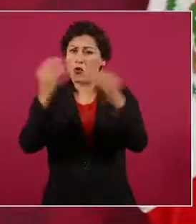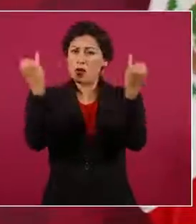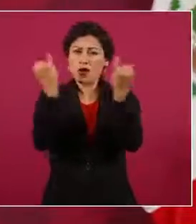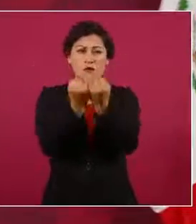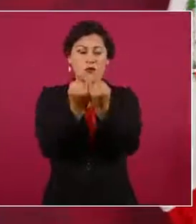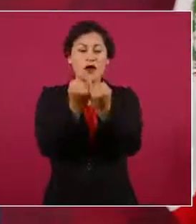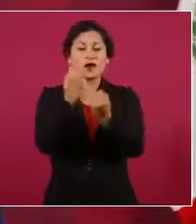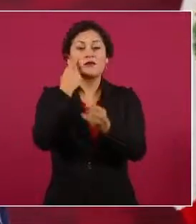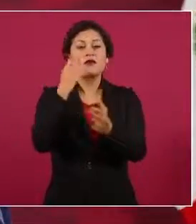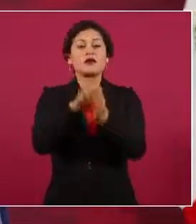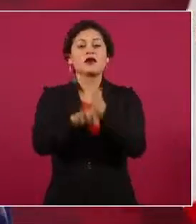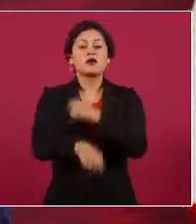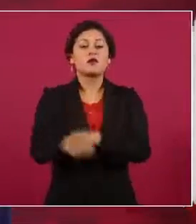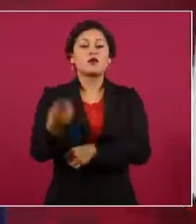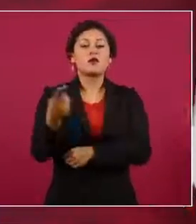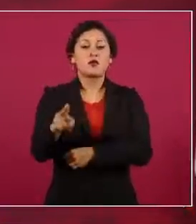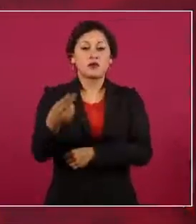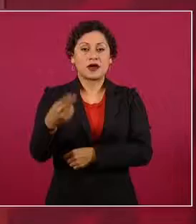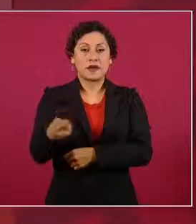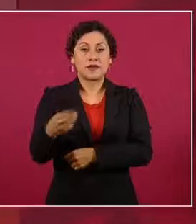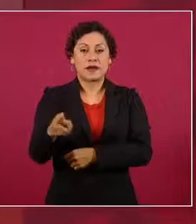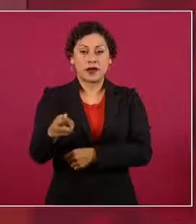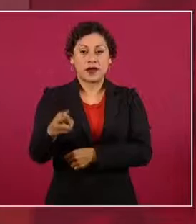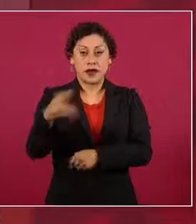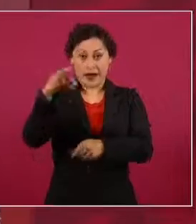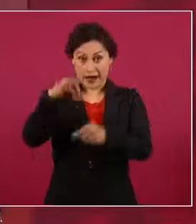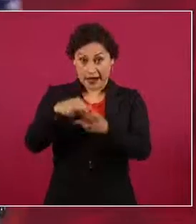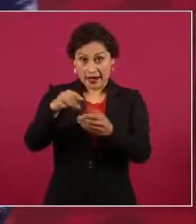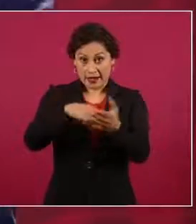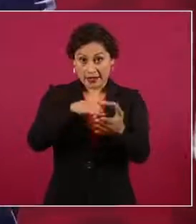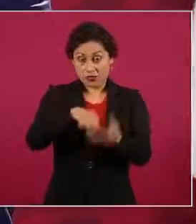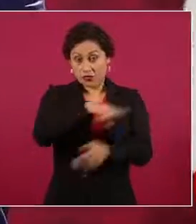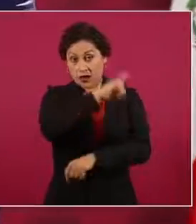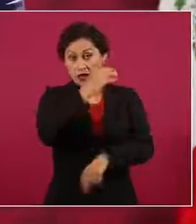ya están también